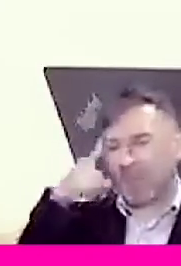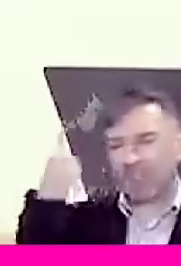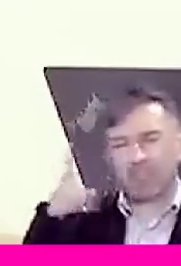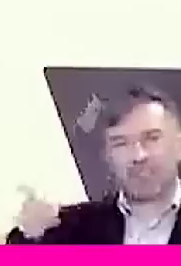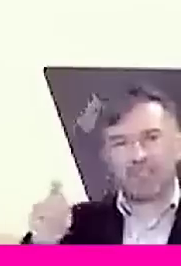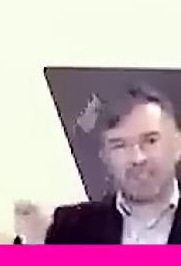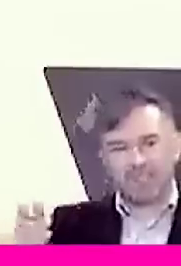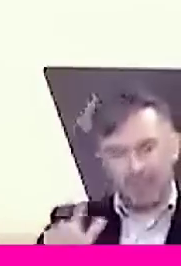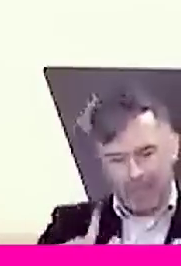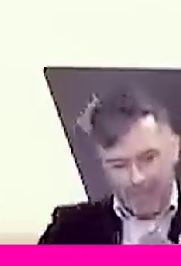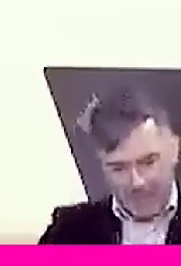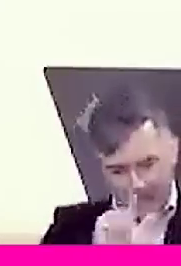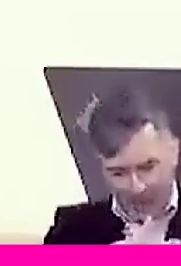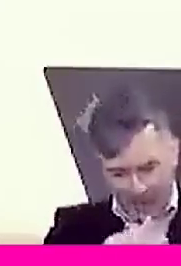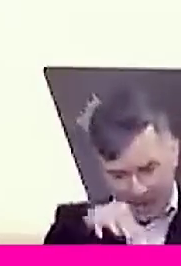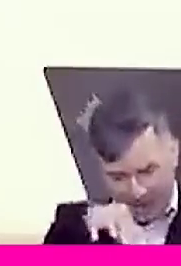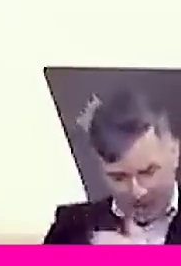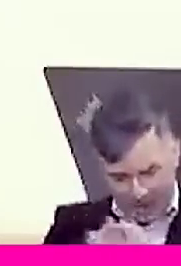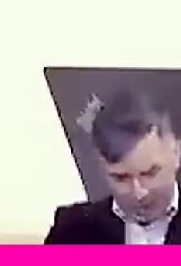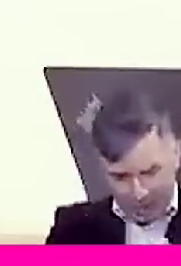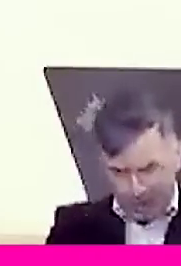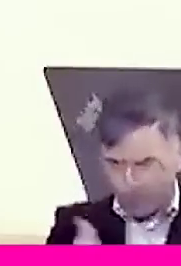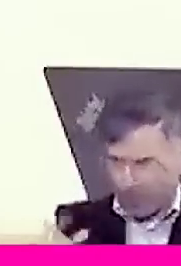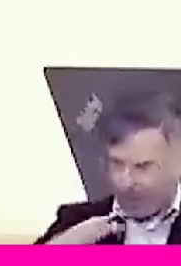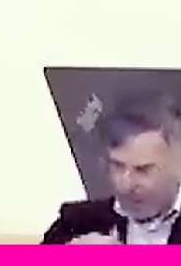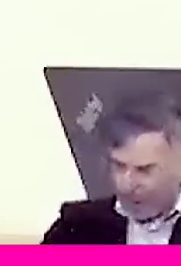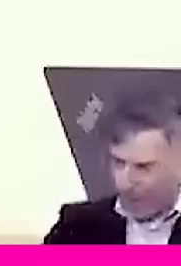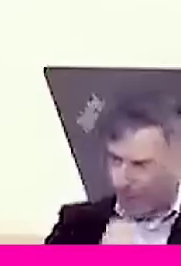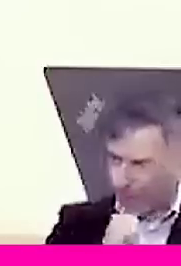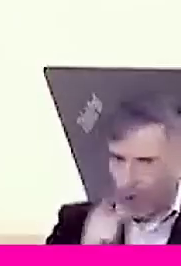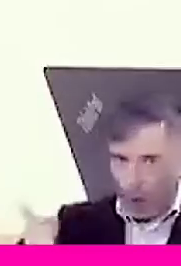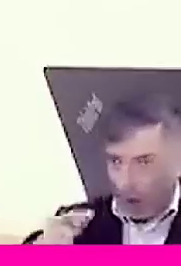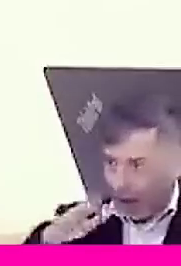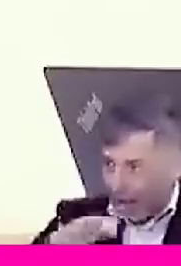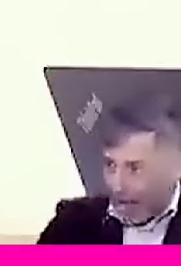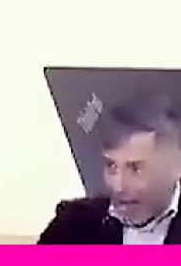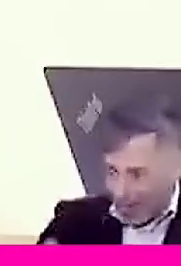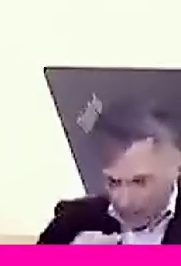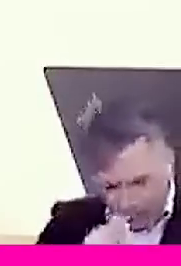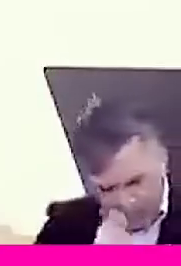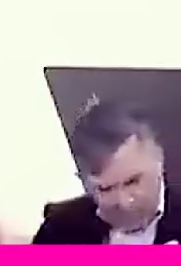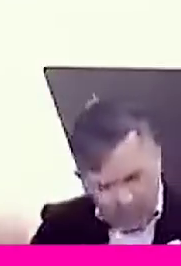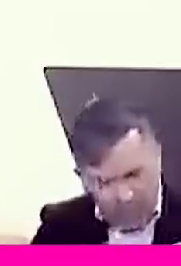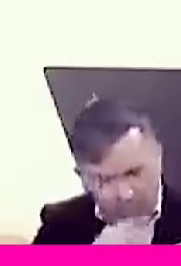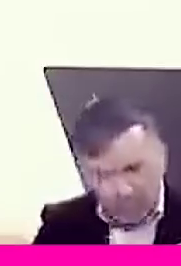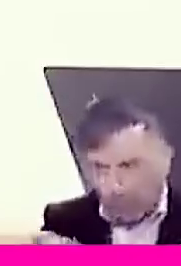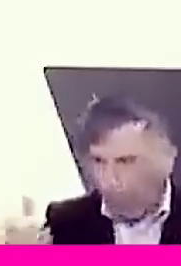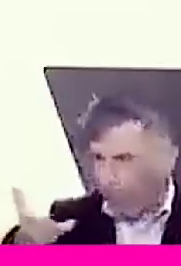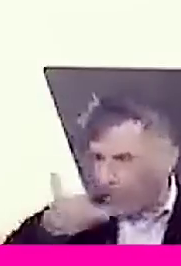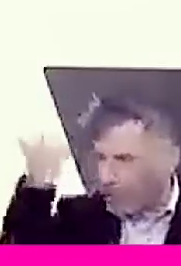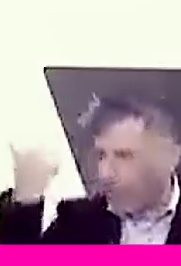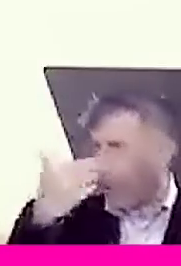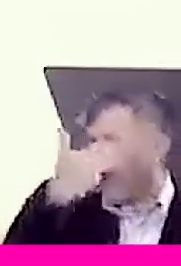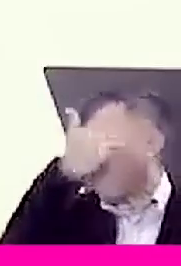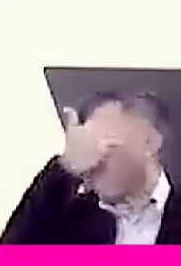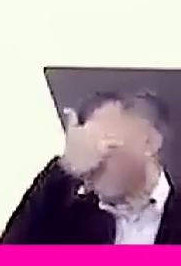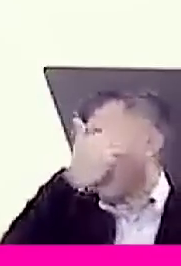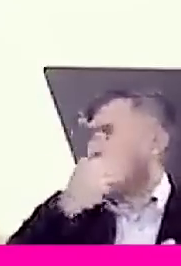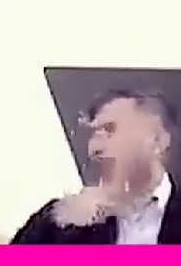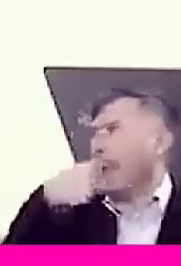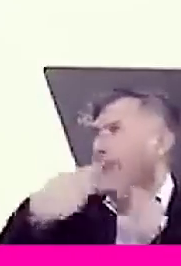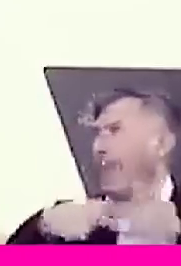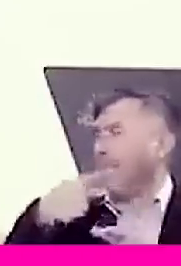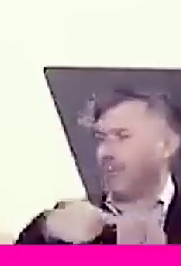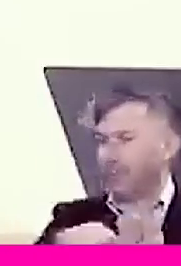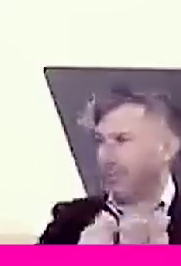que no leyó y que todavía no ha leído y por lo tanto no sabe que contiene el informe que hoy conocemos